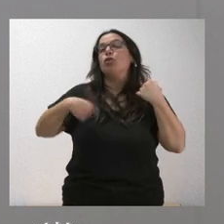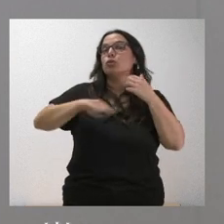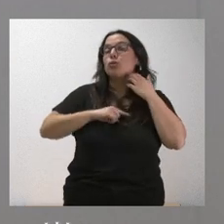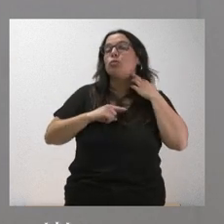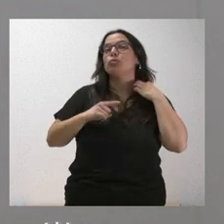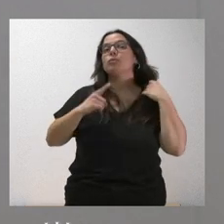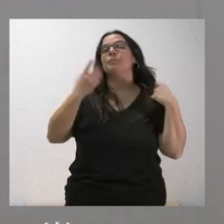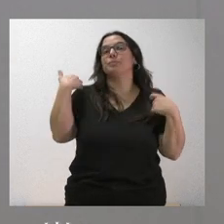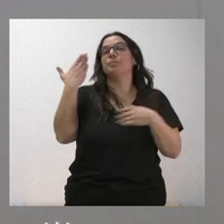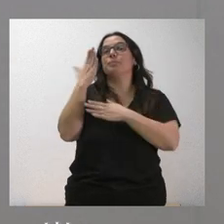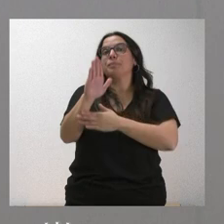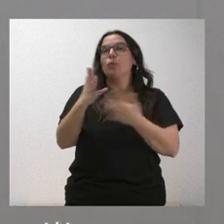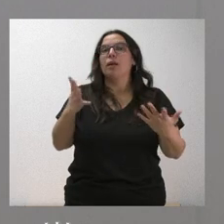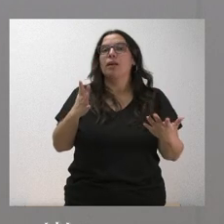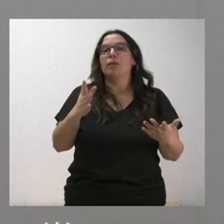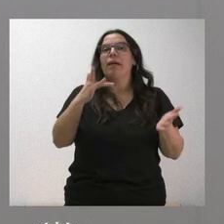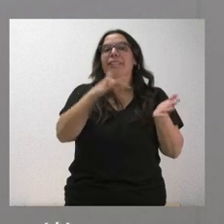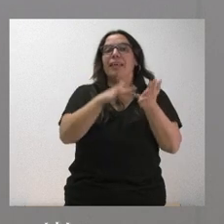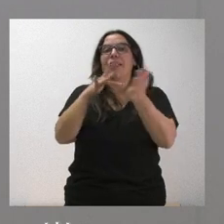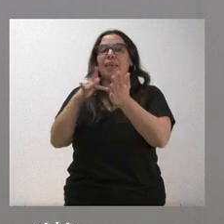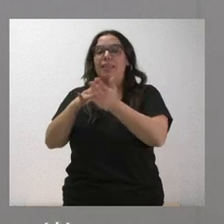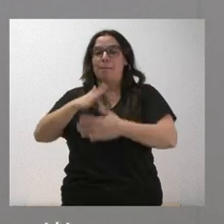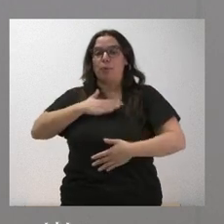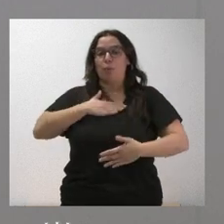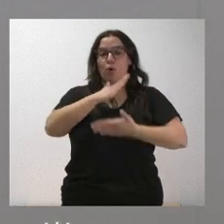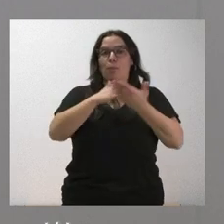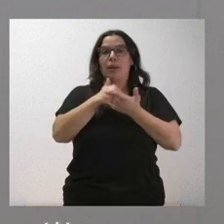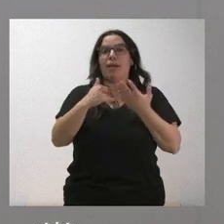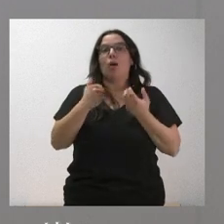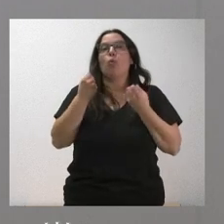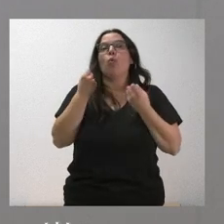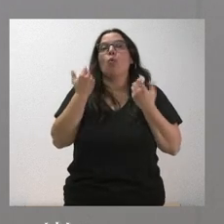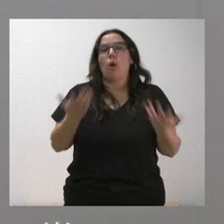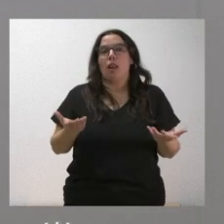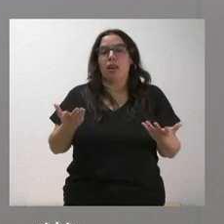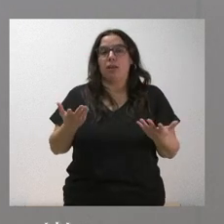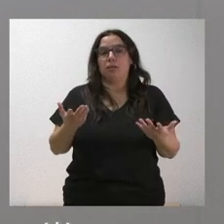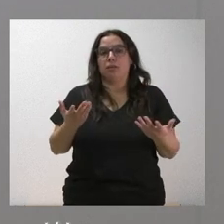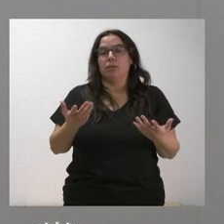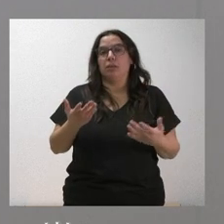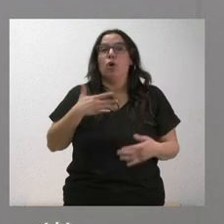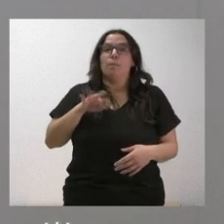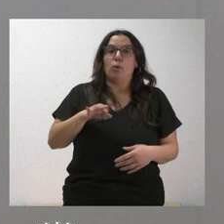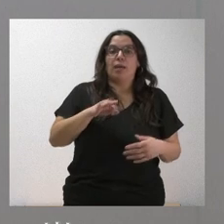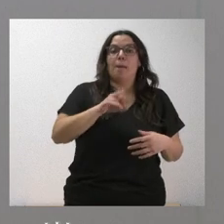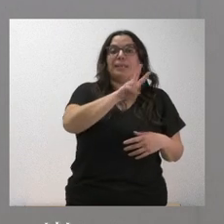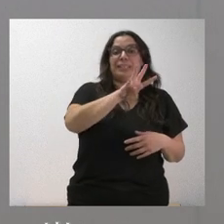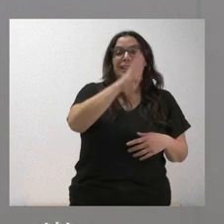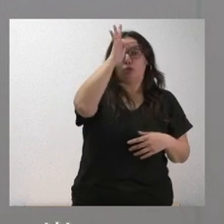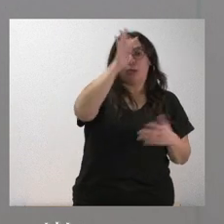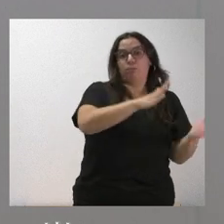es Cuáles eran los días que correspondía a nuestra comunidad Autónoma entre esos días estaba la posibilidad del 24 de